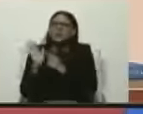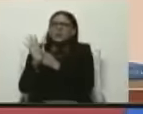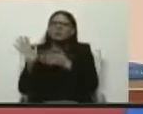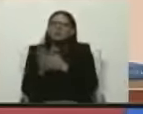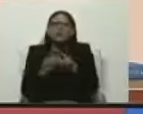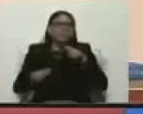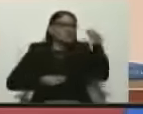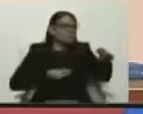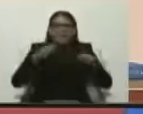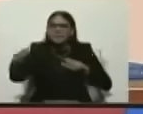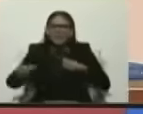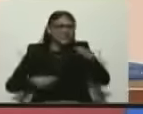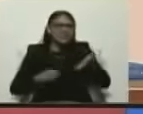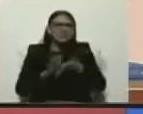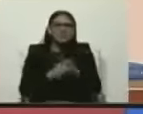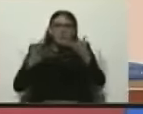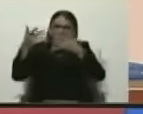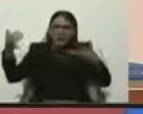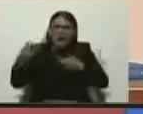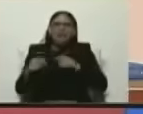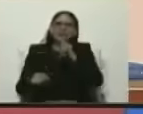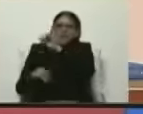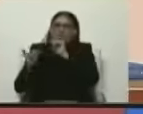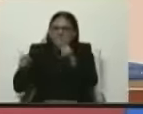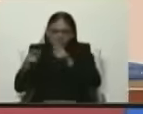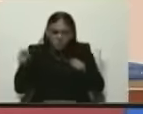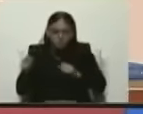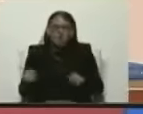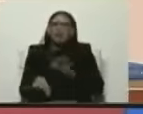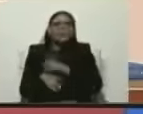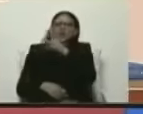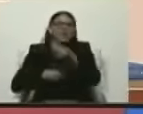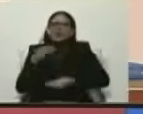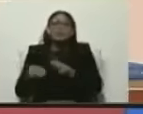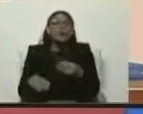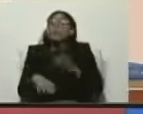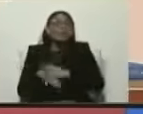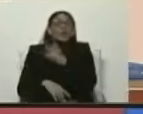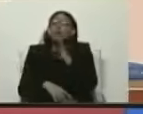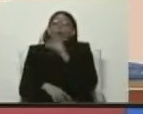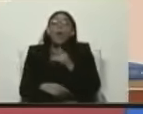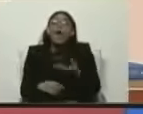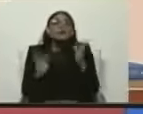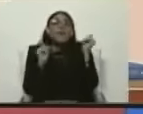una carta a alguien de la oposición. ¿Sabe por qué no le entregan carta? Porque no hay esperanza.